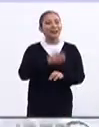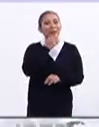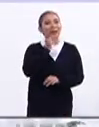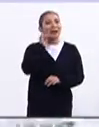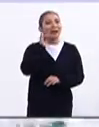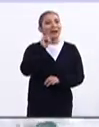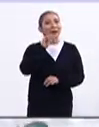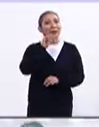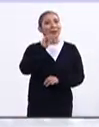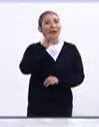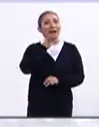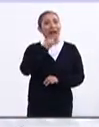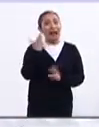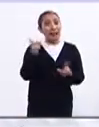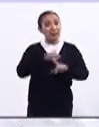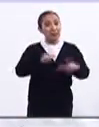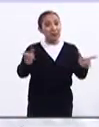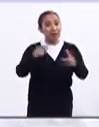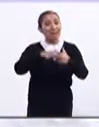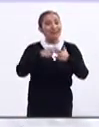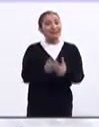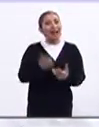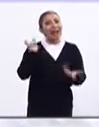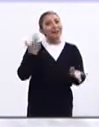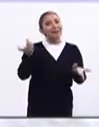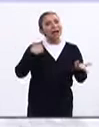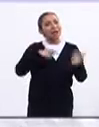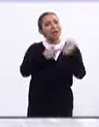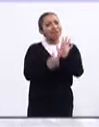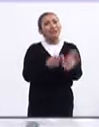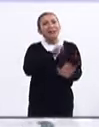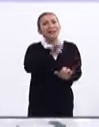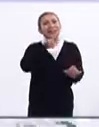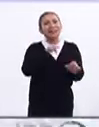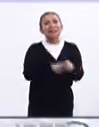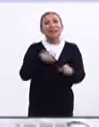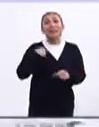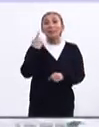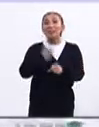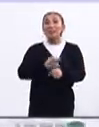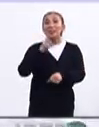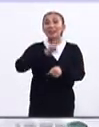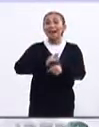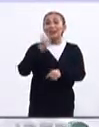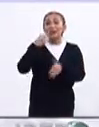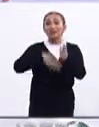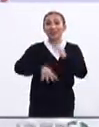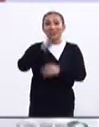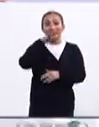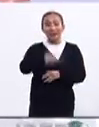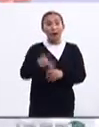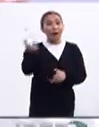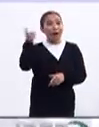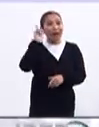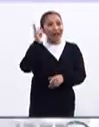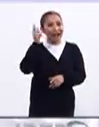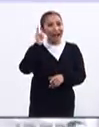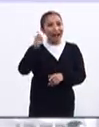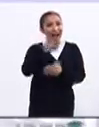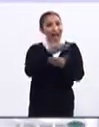amigos y amigas de Iberoamérica, estamos listos para comenzar con esta transmisión especial del primer día del 2019. Esperamos que